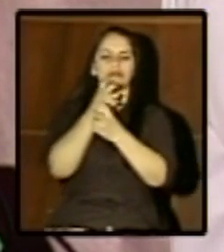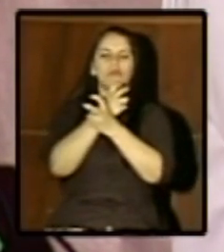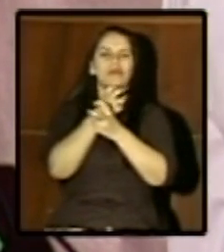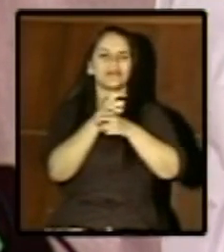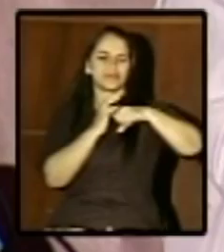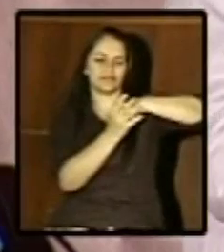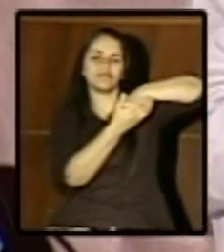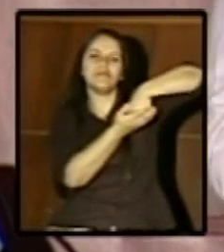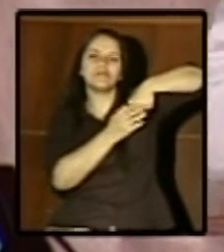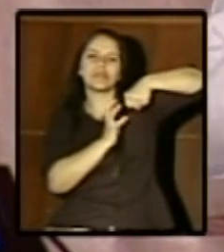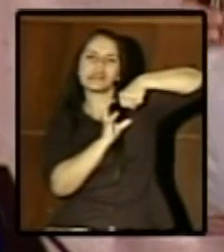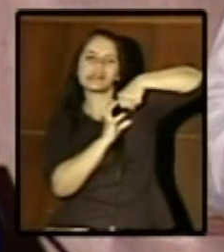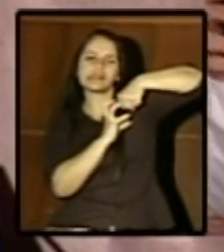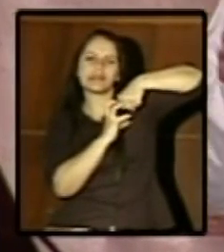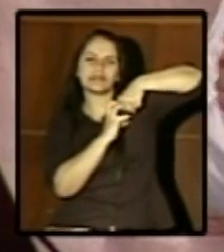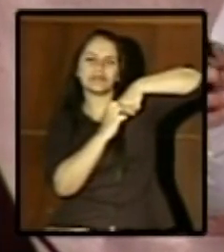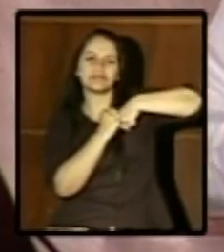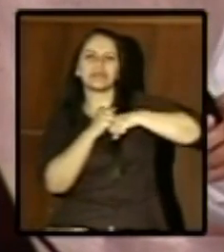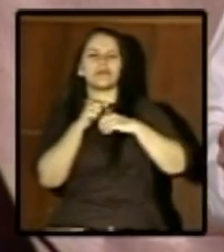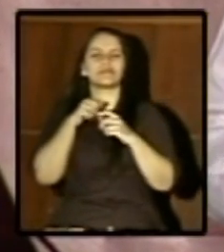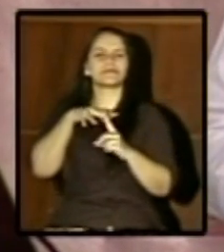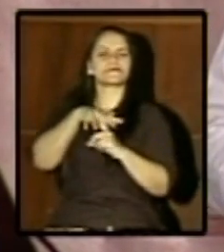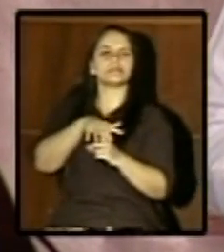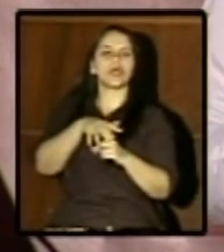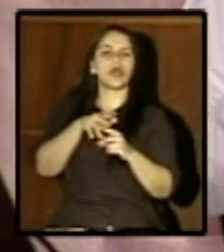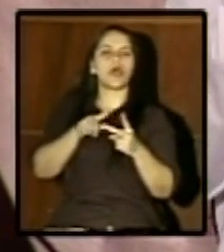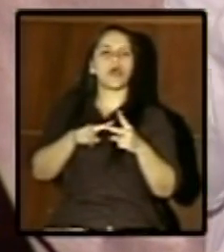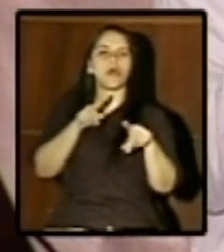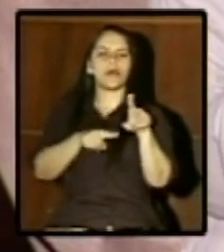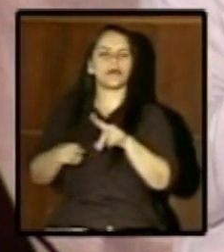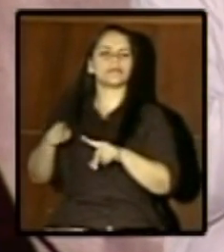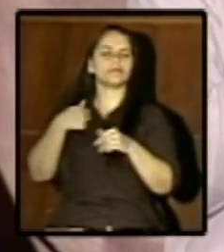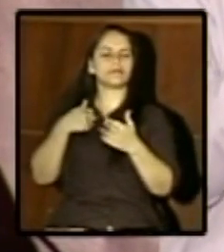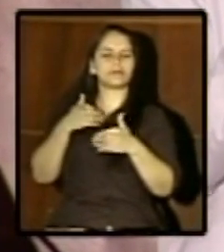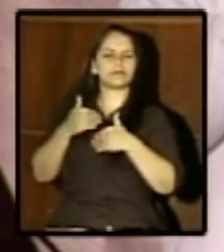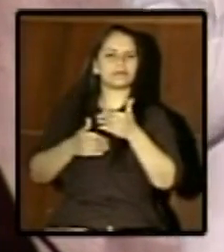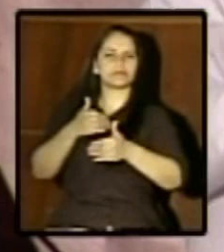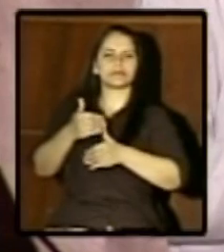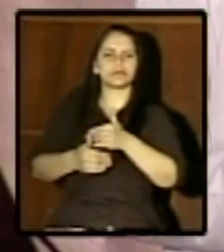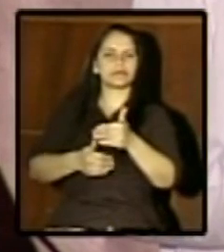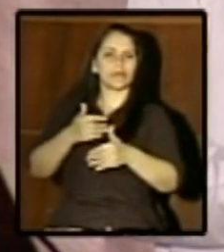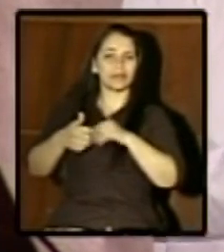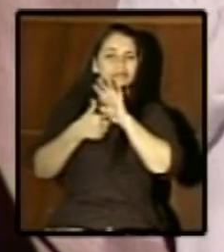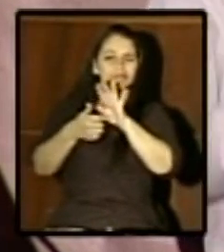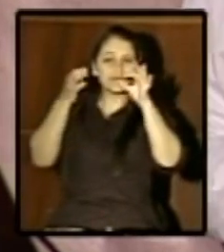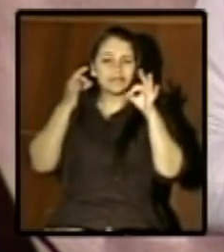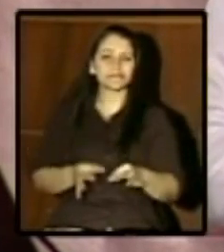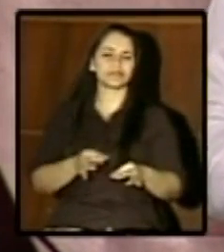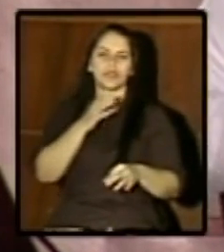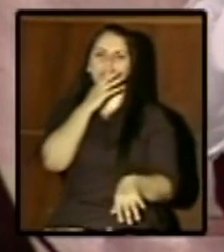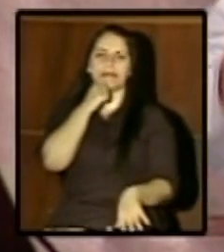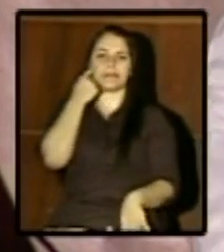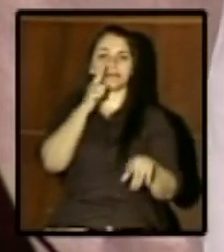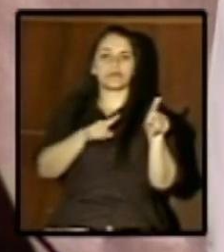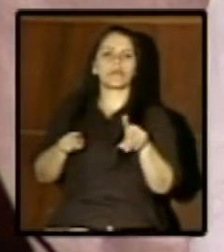articular, un proceso degenerativo en donde hay una cantidad de manifestaciones clínicas que no se agrupan de una manera